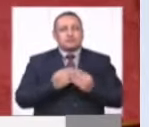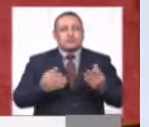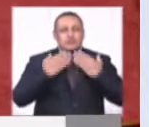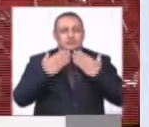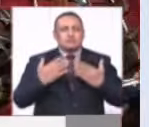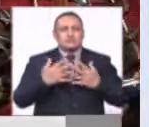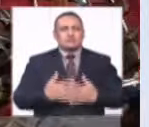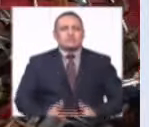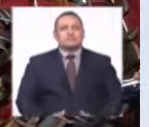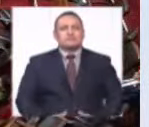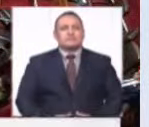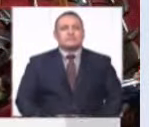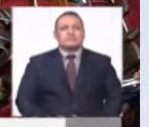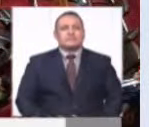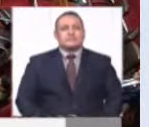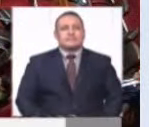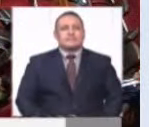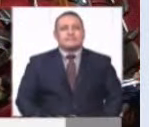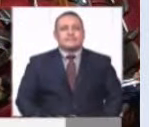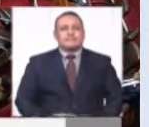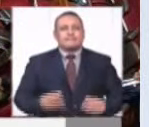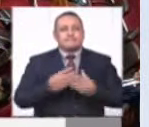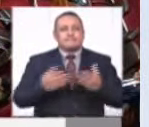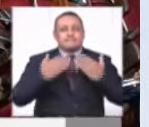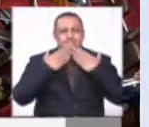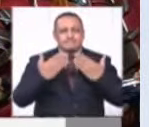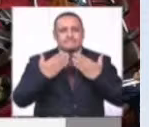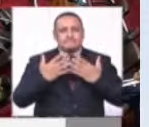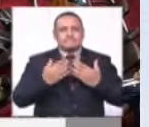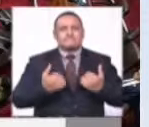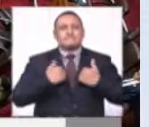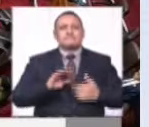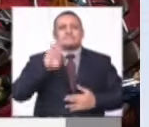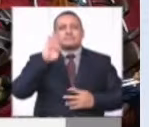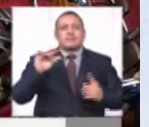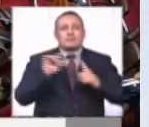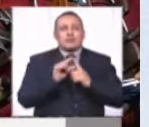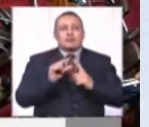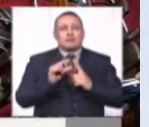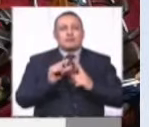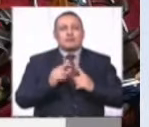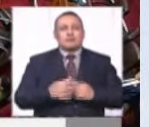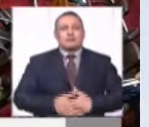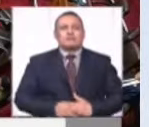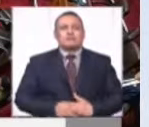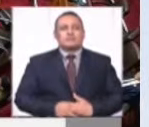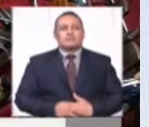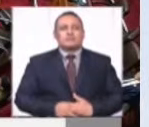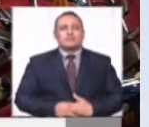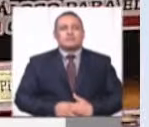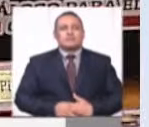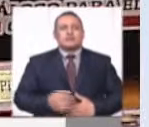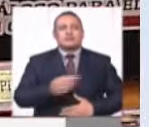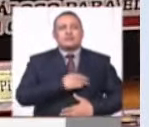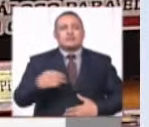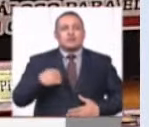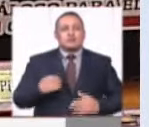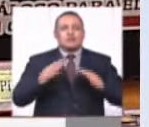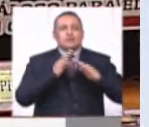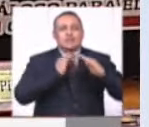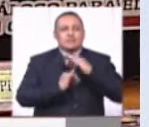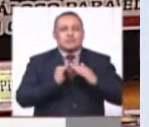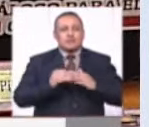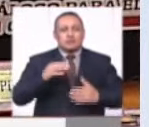gracias, presidente. Gracias, ministro. Tiene uso la palabra el ministro del